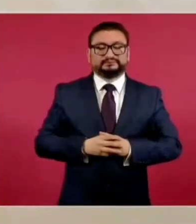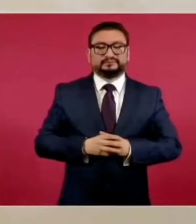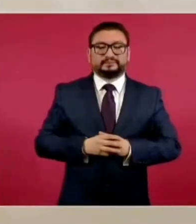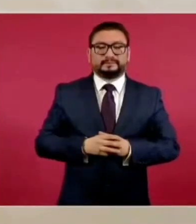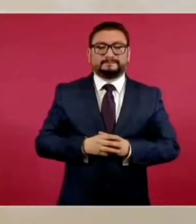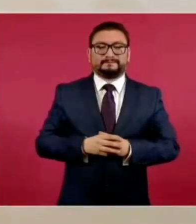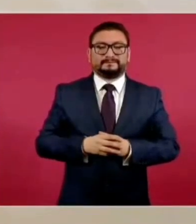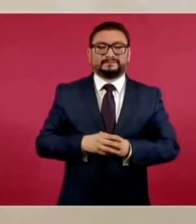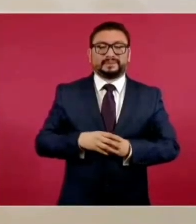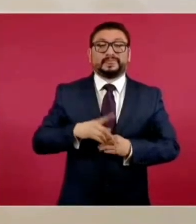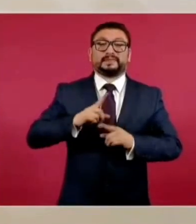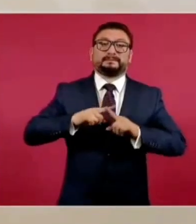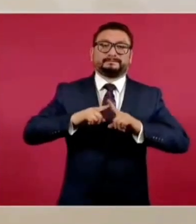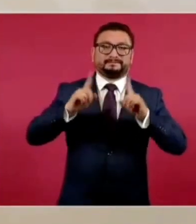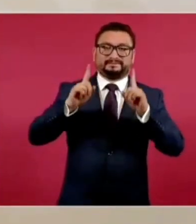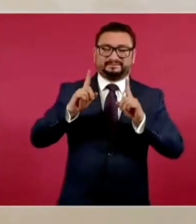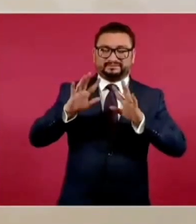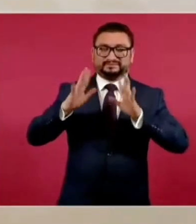pero ya con una postura